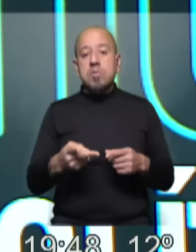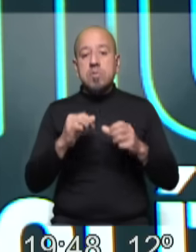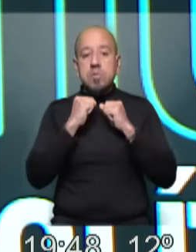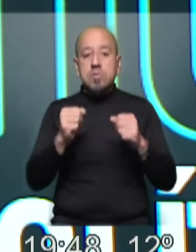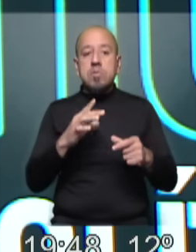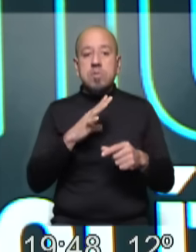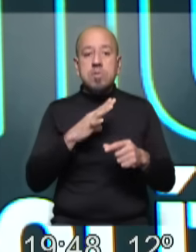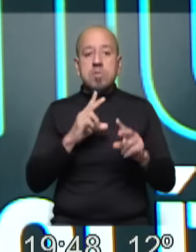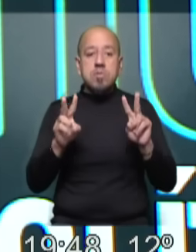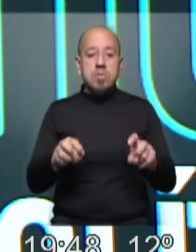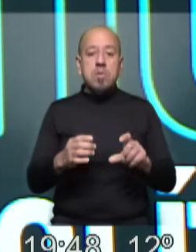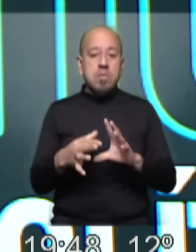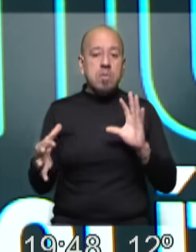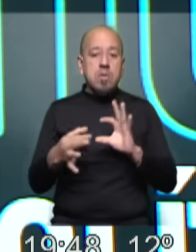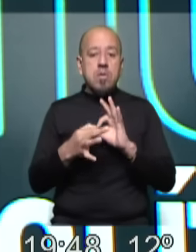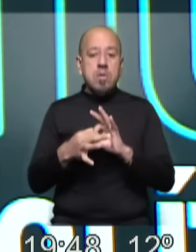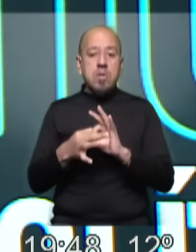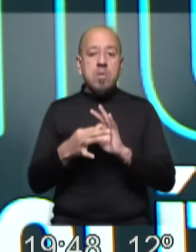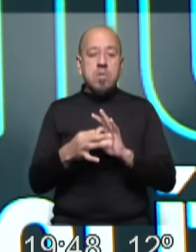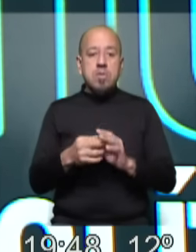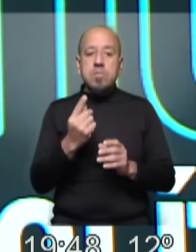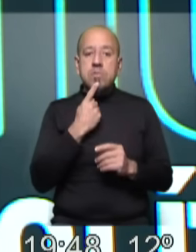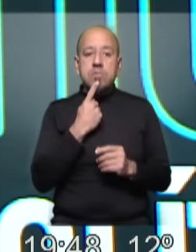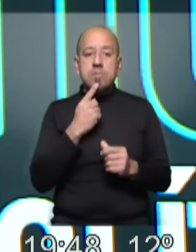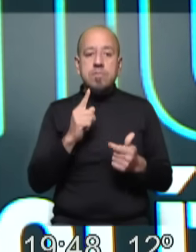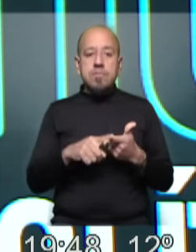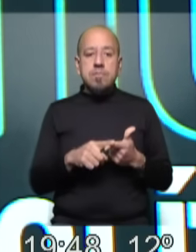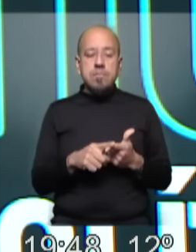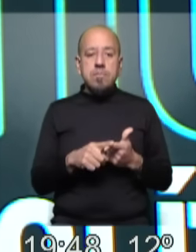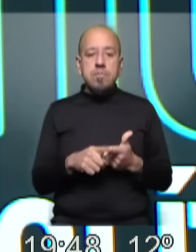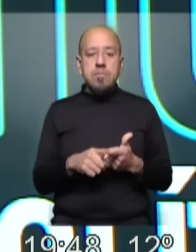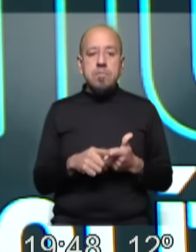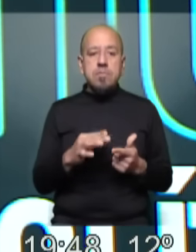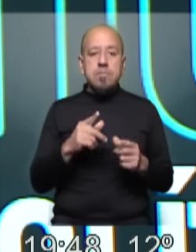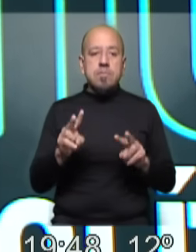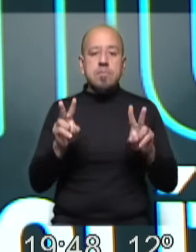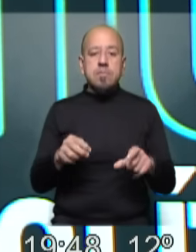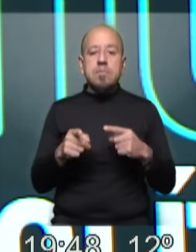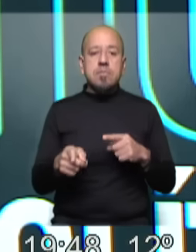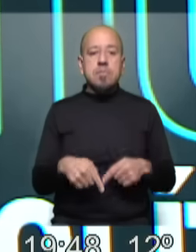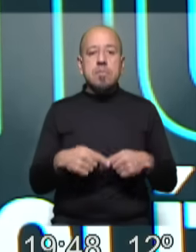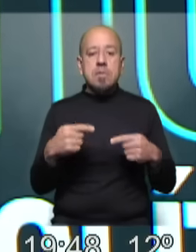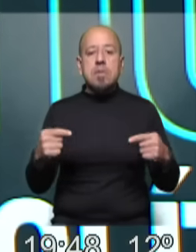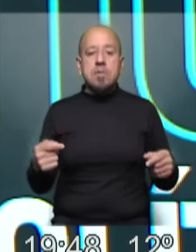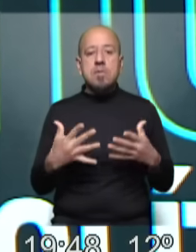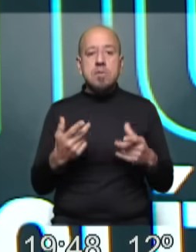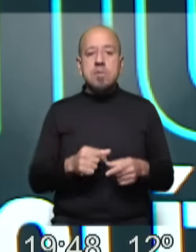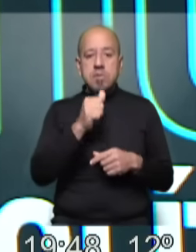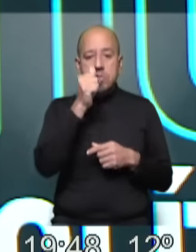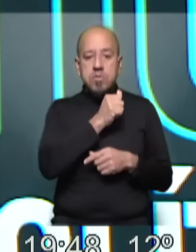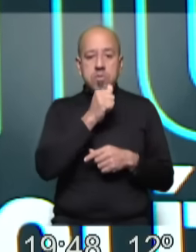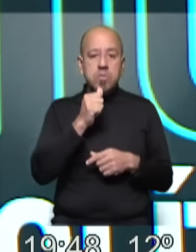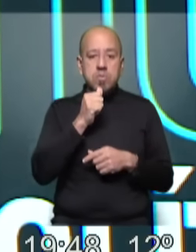hay un tema vincular eh Y político eh Hay temas de las cosas que quería o cuáles eran las soluciones que